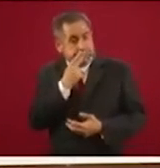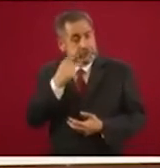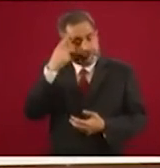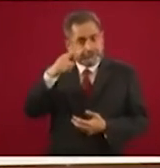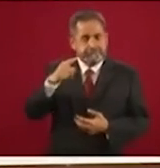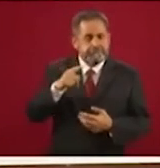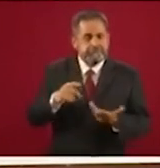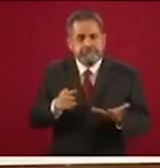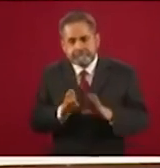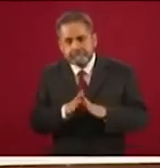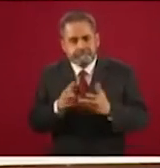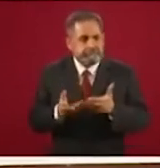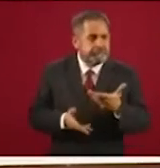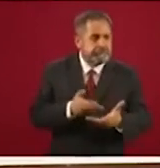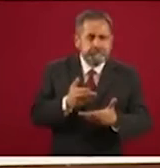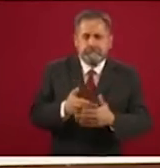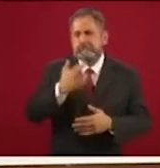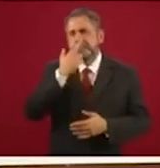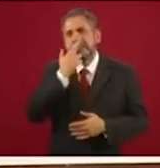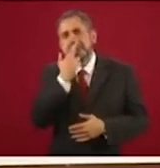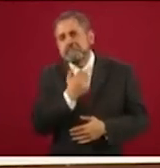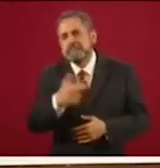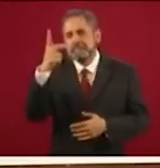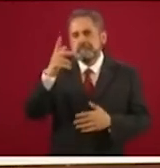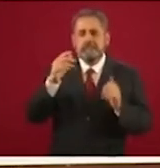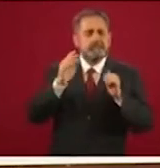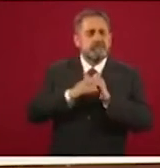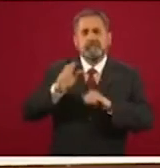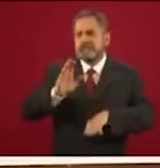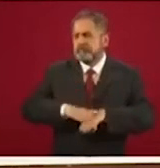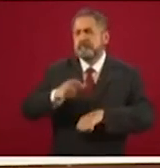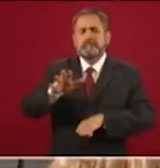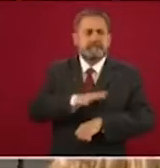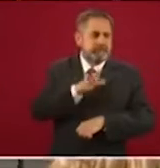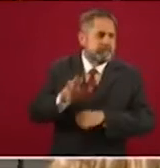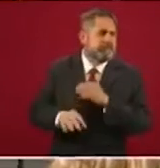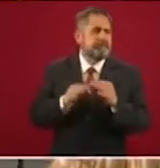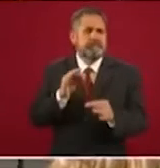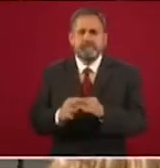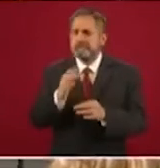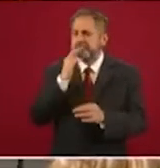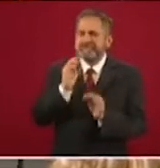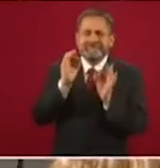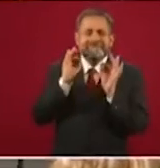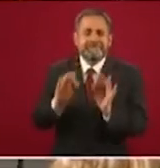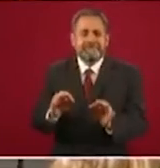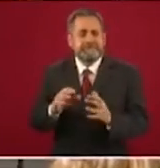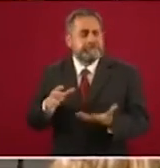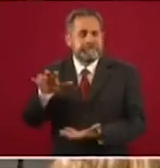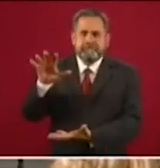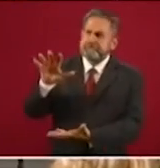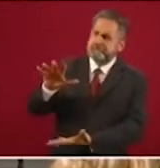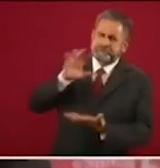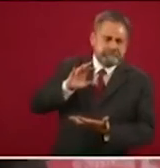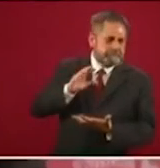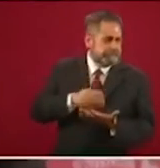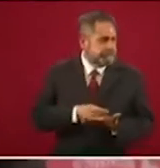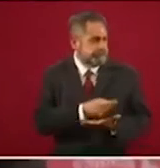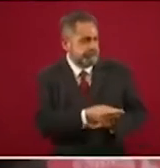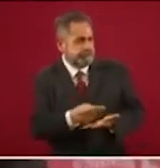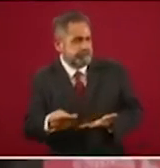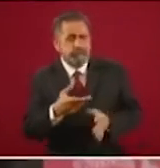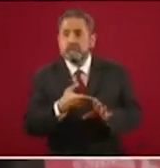esquemas de tratamiento muy superiores en calidad, en eficacia, a los que había